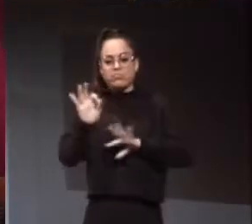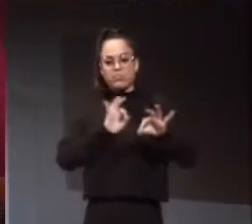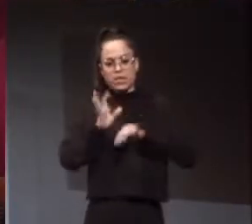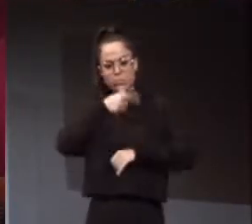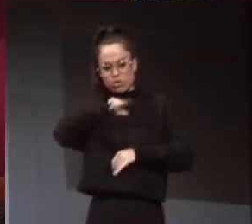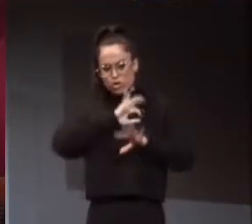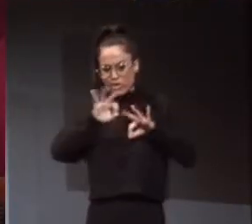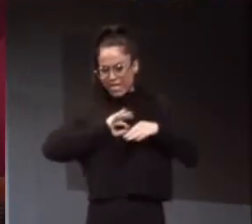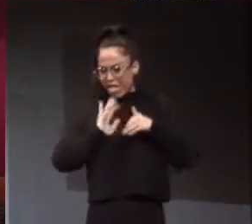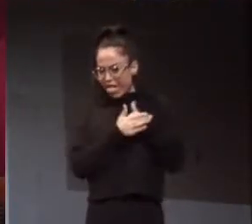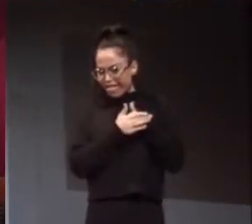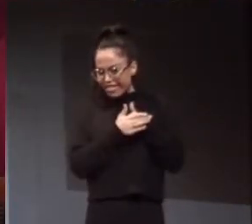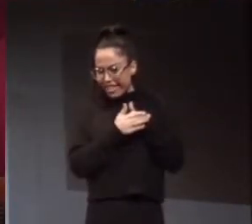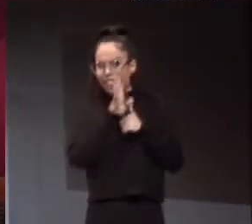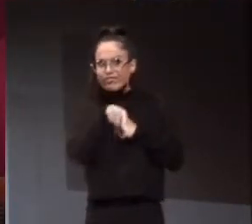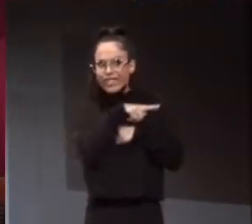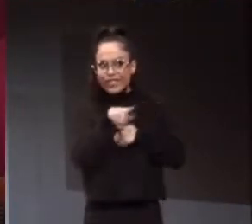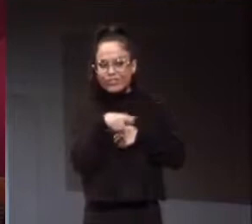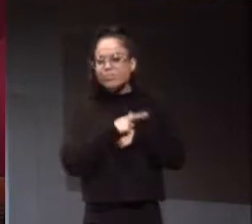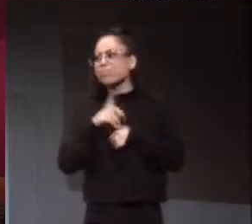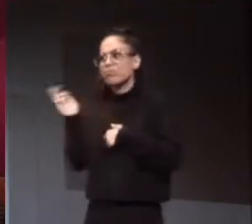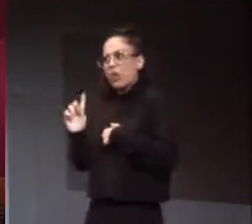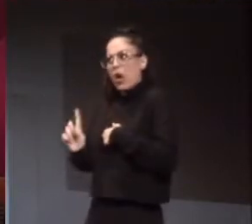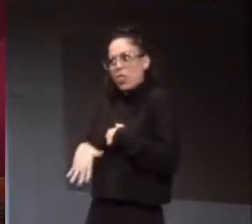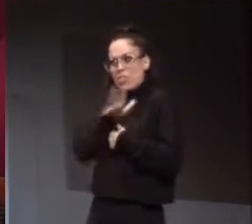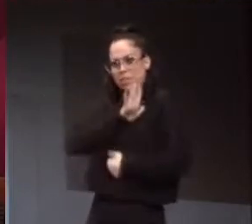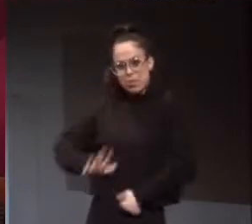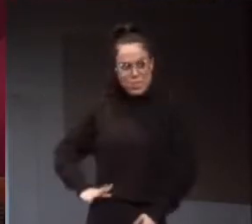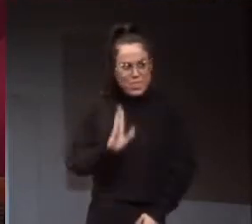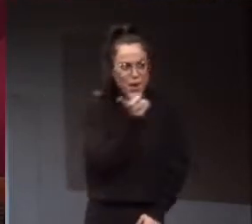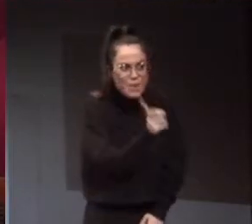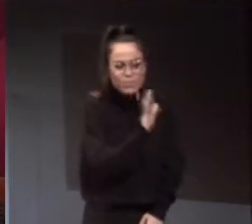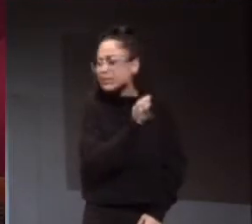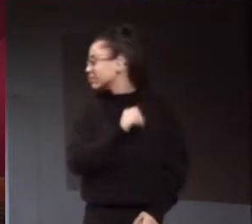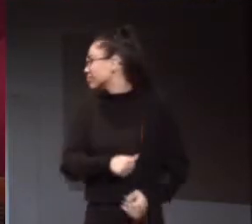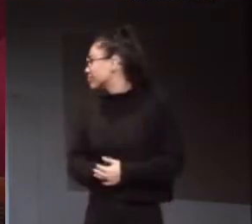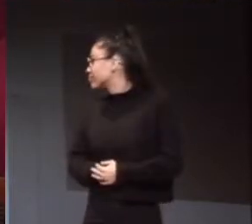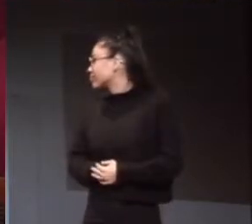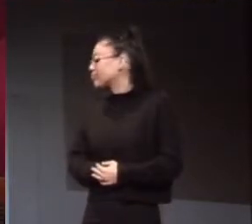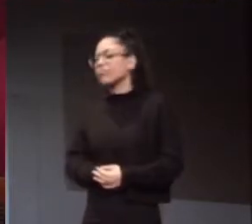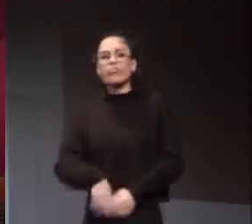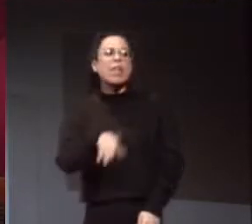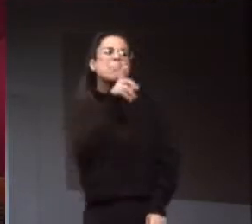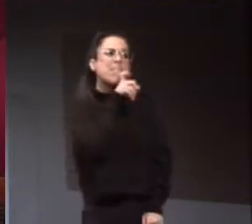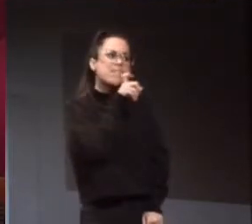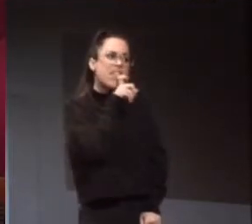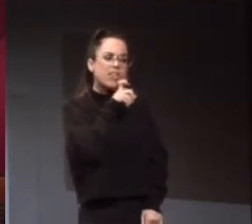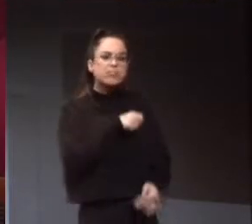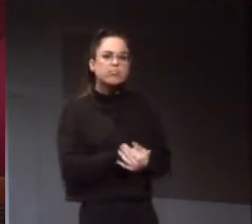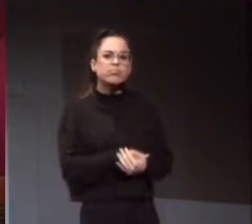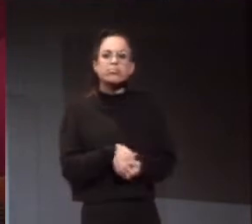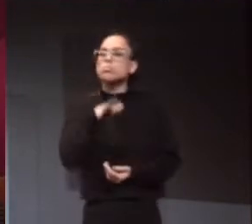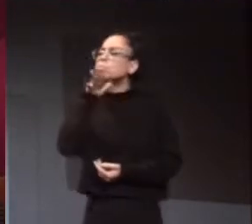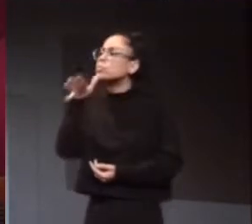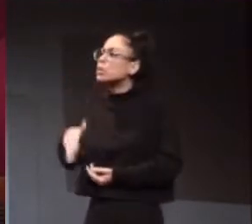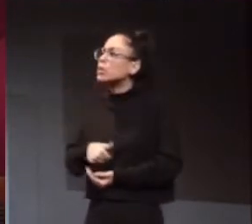teatro de momento no lo tienen difícil lo tienen difícil porque bueno porque yo creo